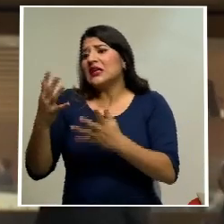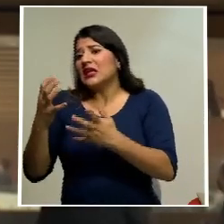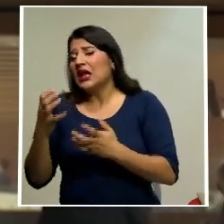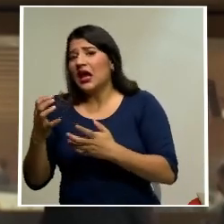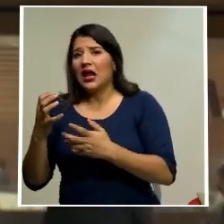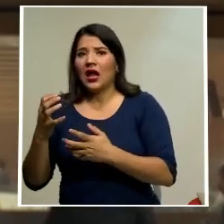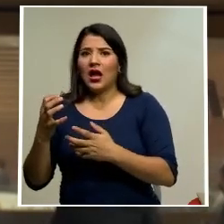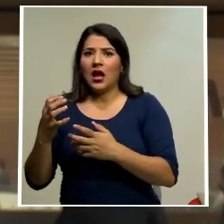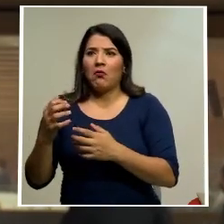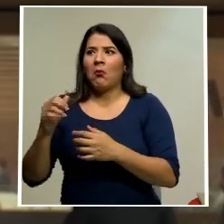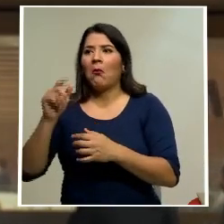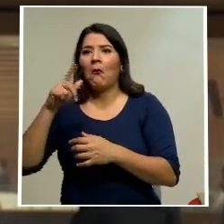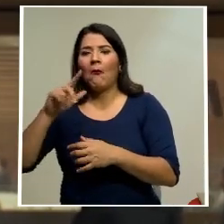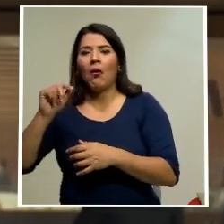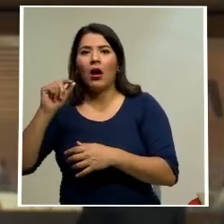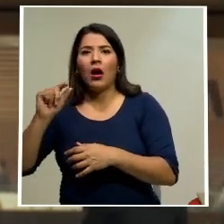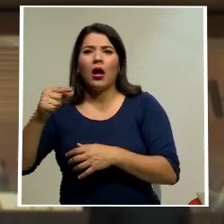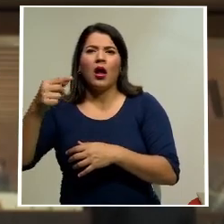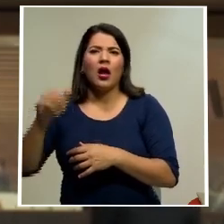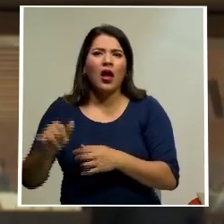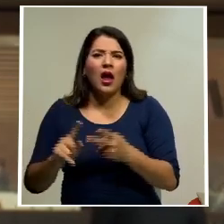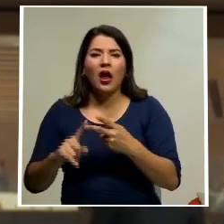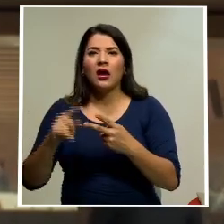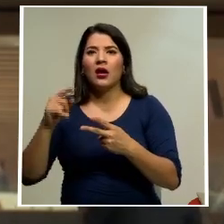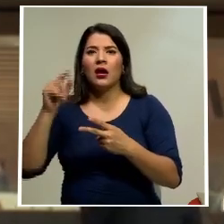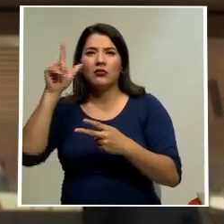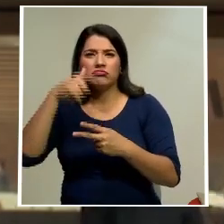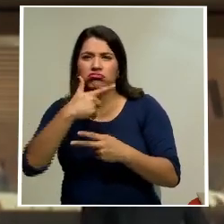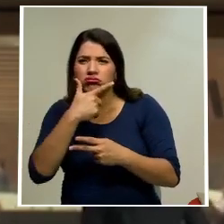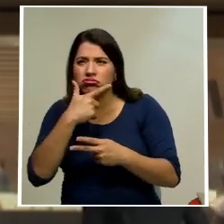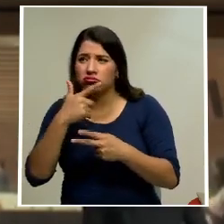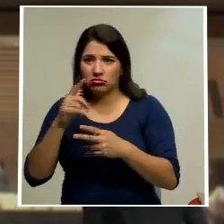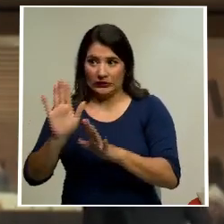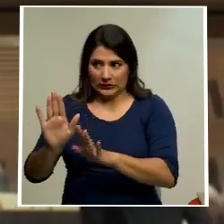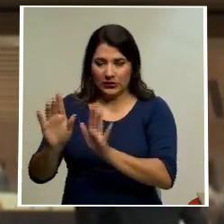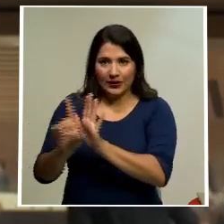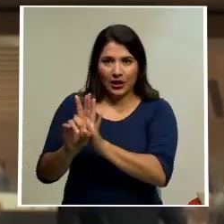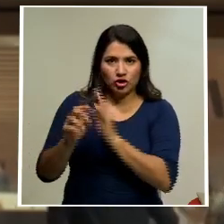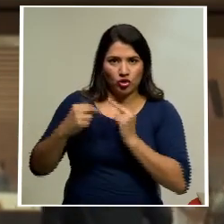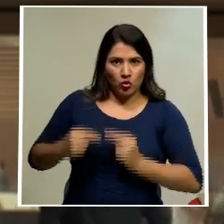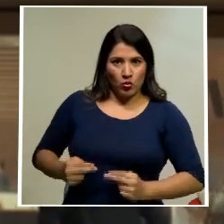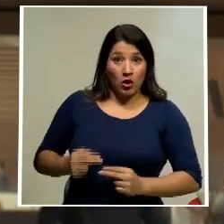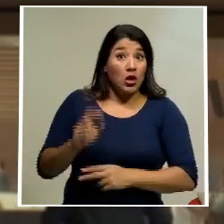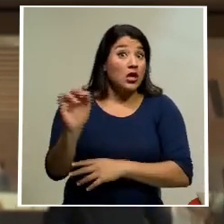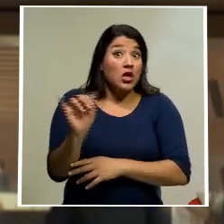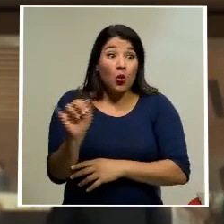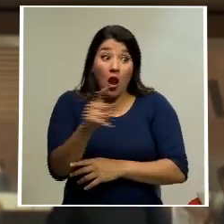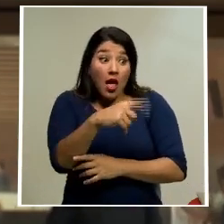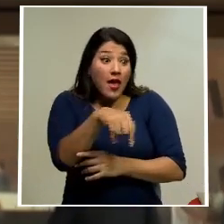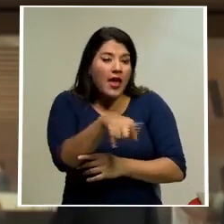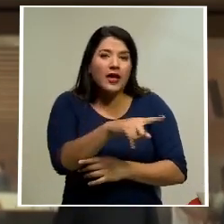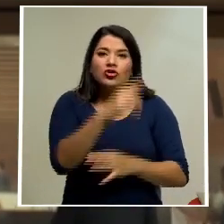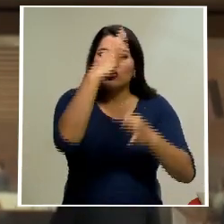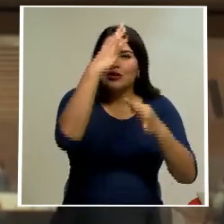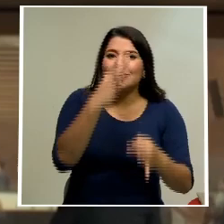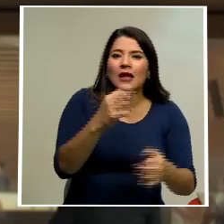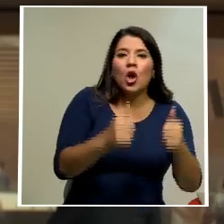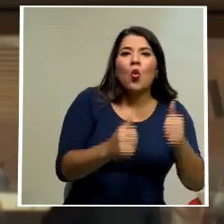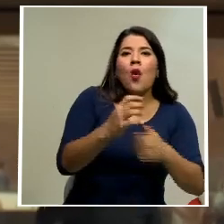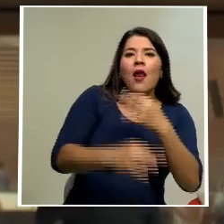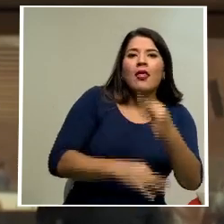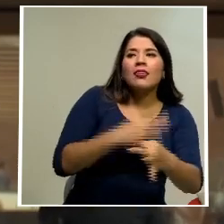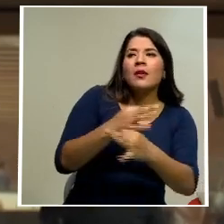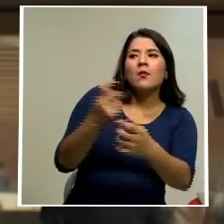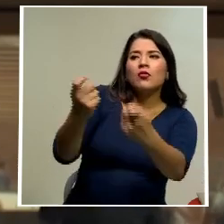la decisión de recibir el tipo de formación que usted quiere es también un